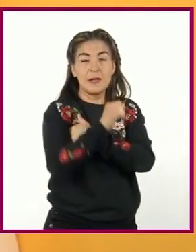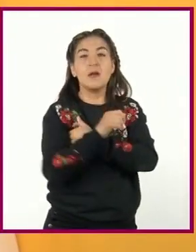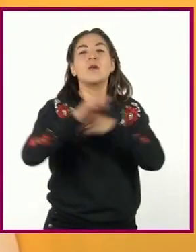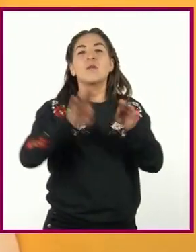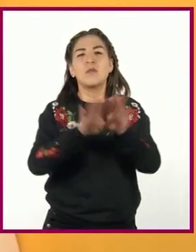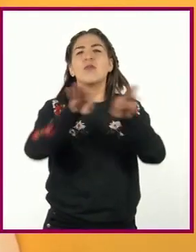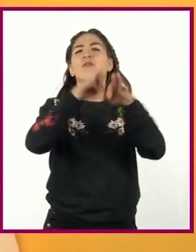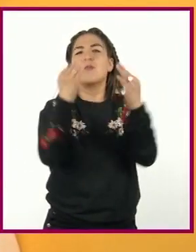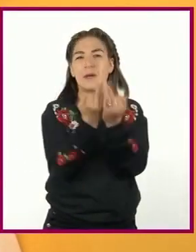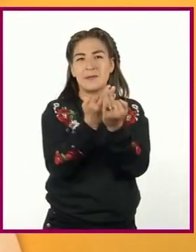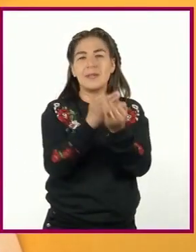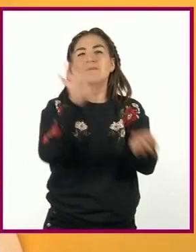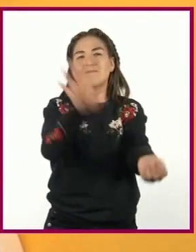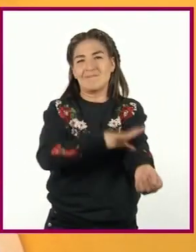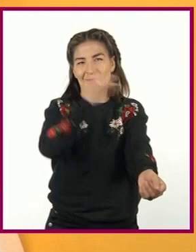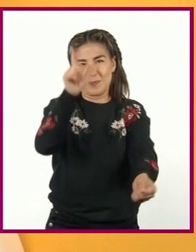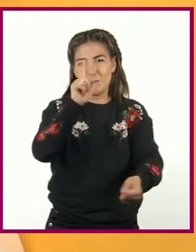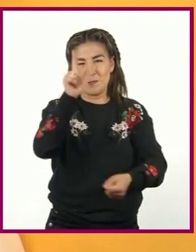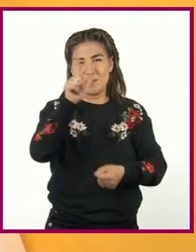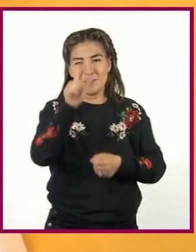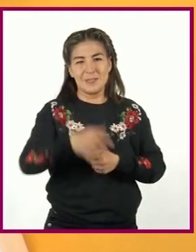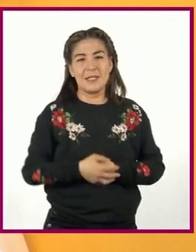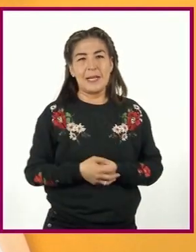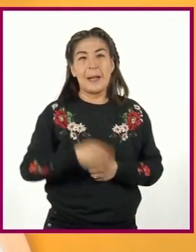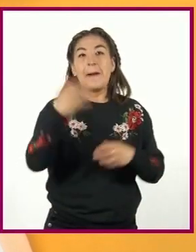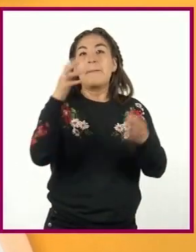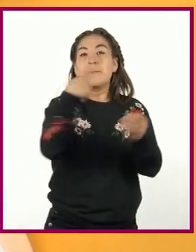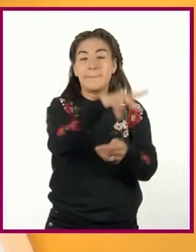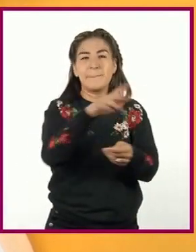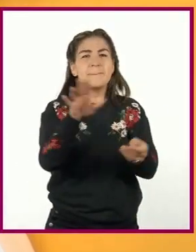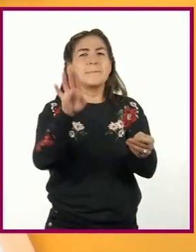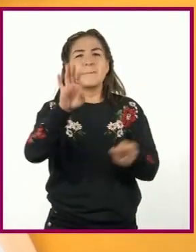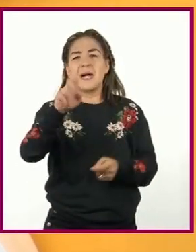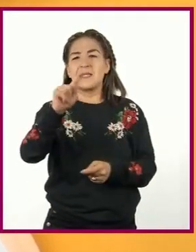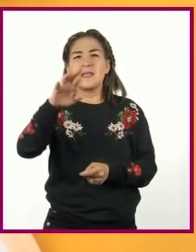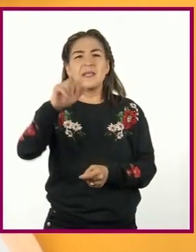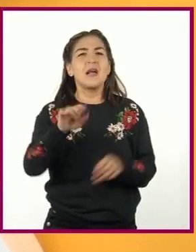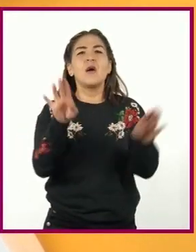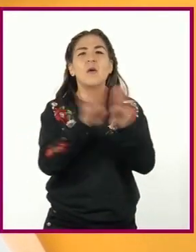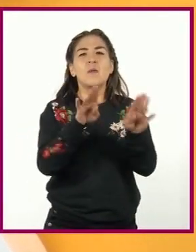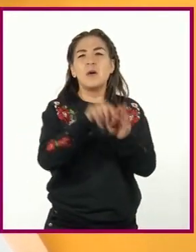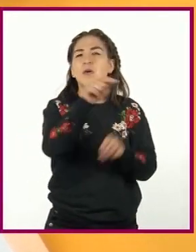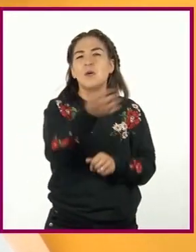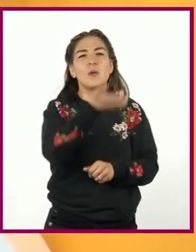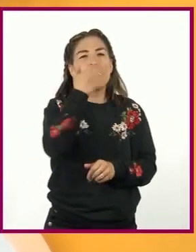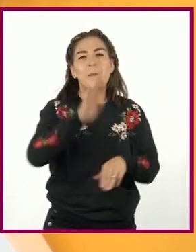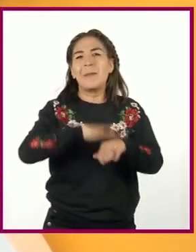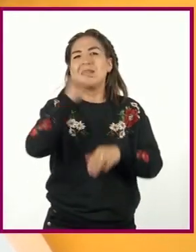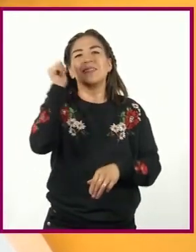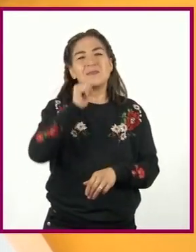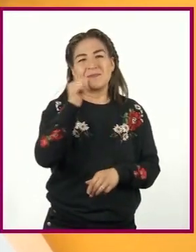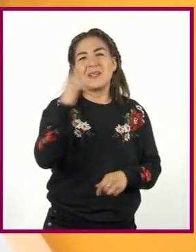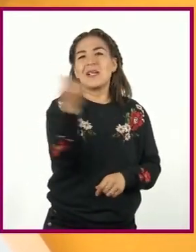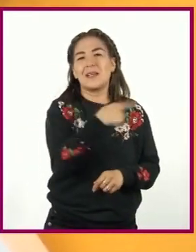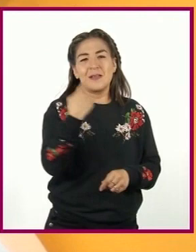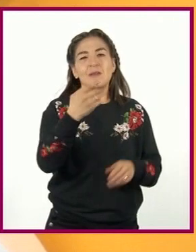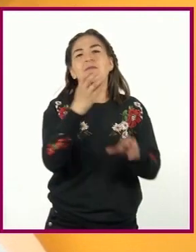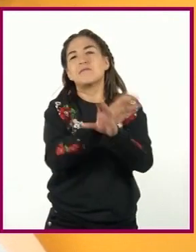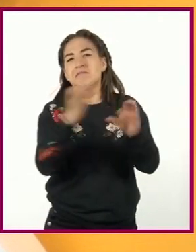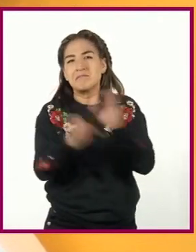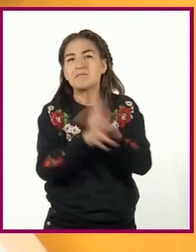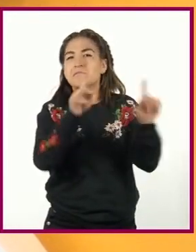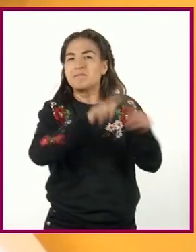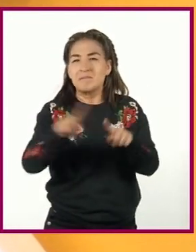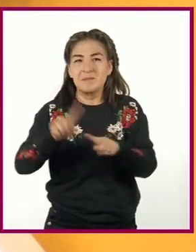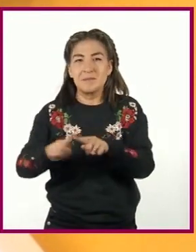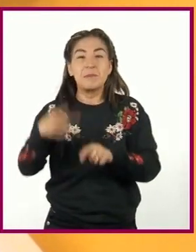en forma de energía eléctrica. La batería es una fuente común muy versátil que se usa para muchas aplicaciones,